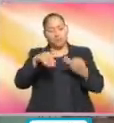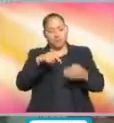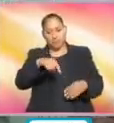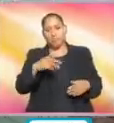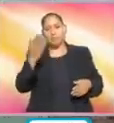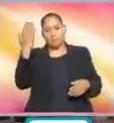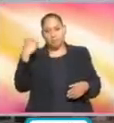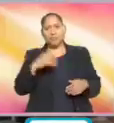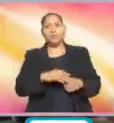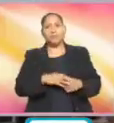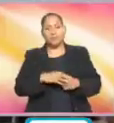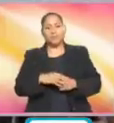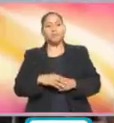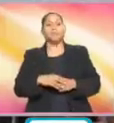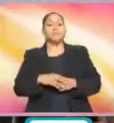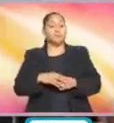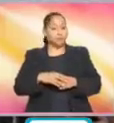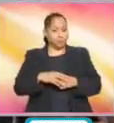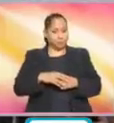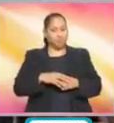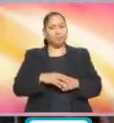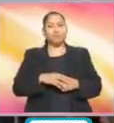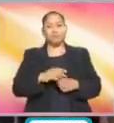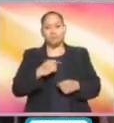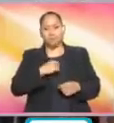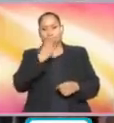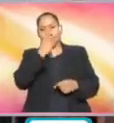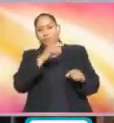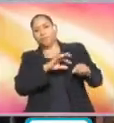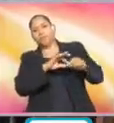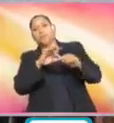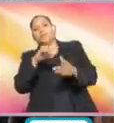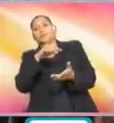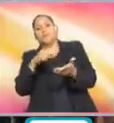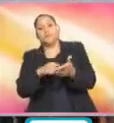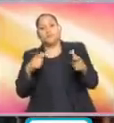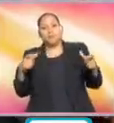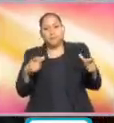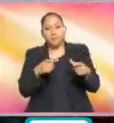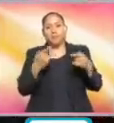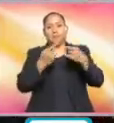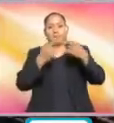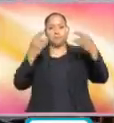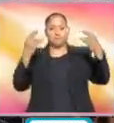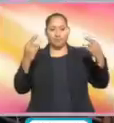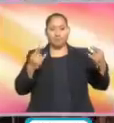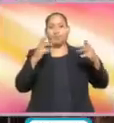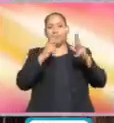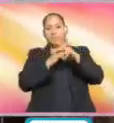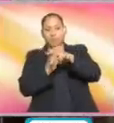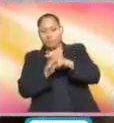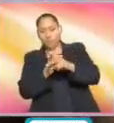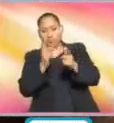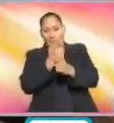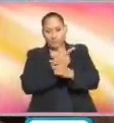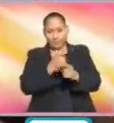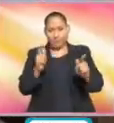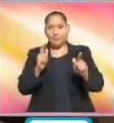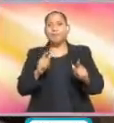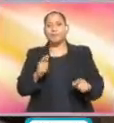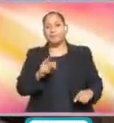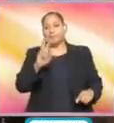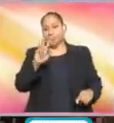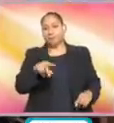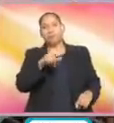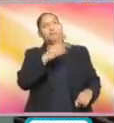anduvieron aquí. José Tío Alberto, yo le dije, le voy a llevar a un lugarcito donde hay una leyenda de la lucha libre y créame que